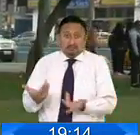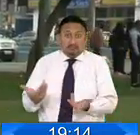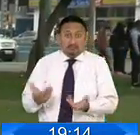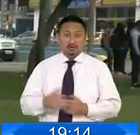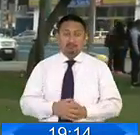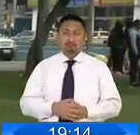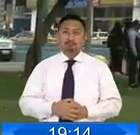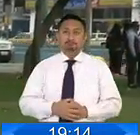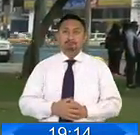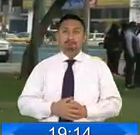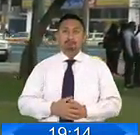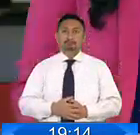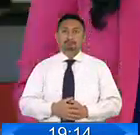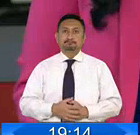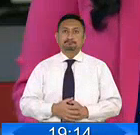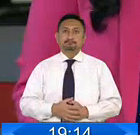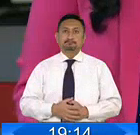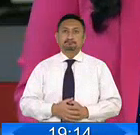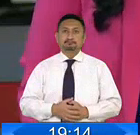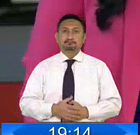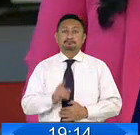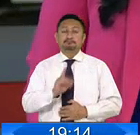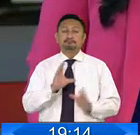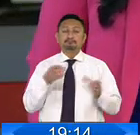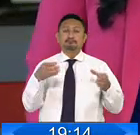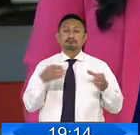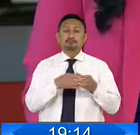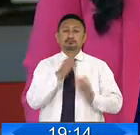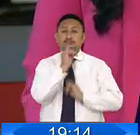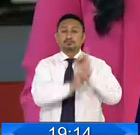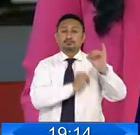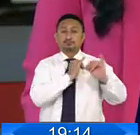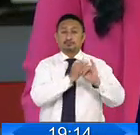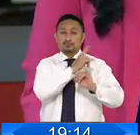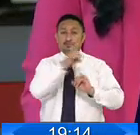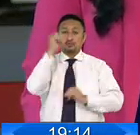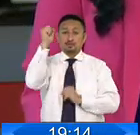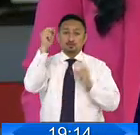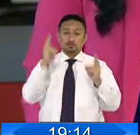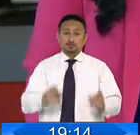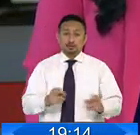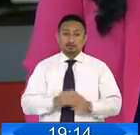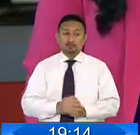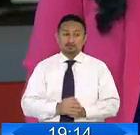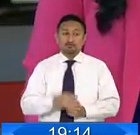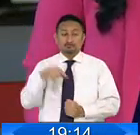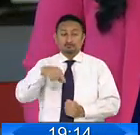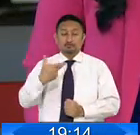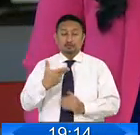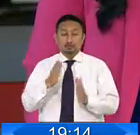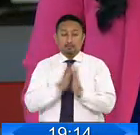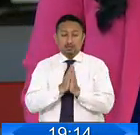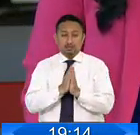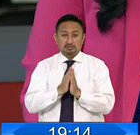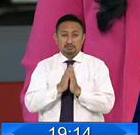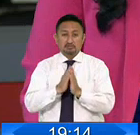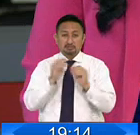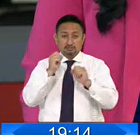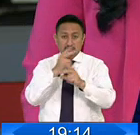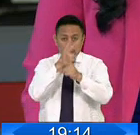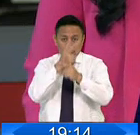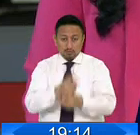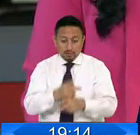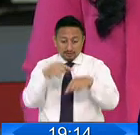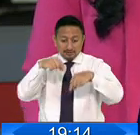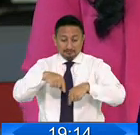informó Adriana Rojas. En la Comisión Interamericana de Derechos Humanos pesa una solicitud de medidas cautelares para que